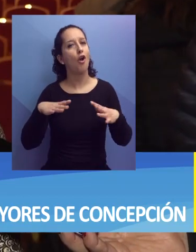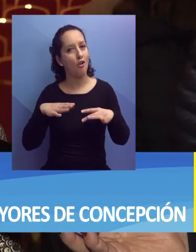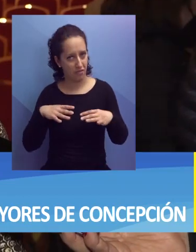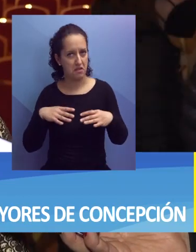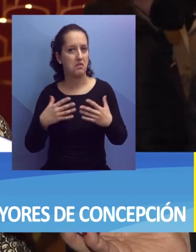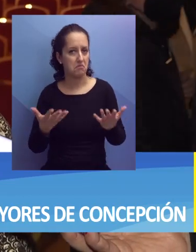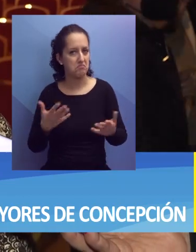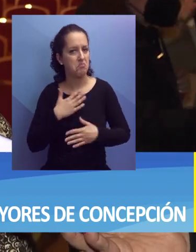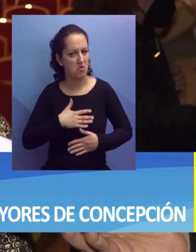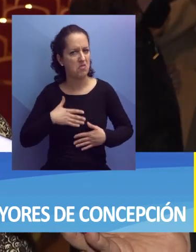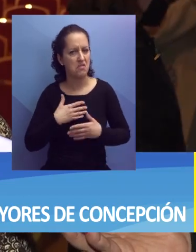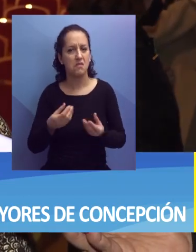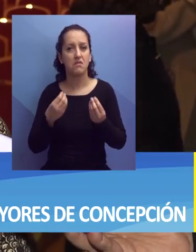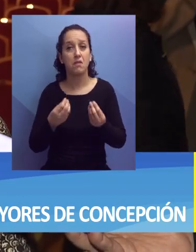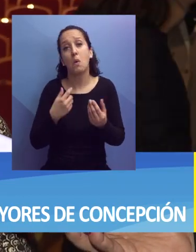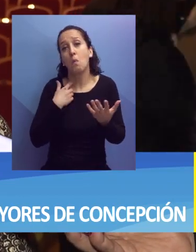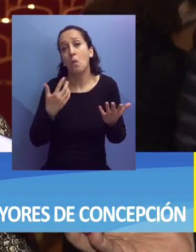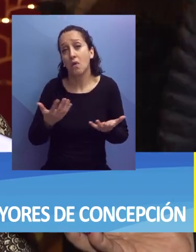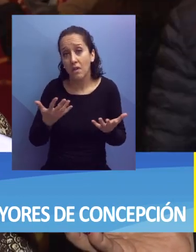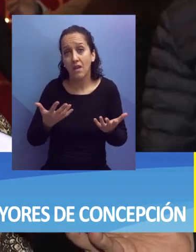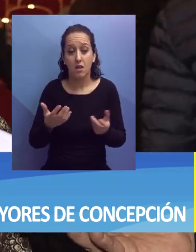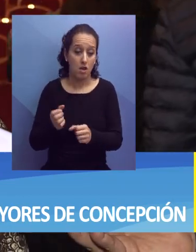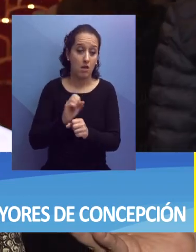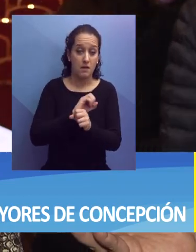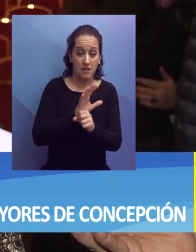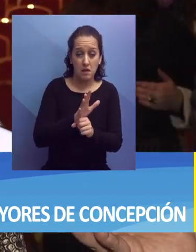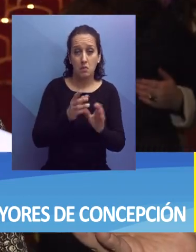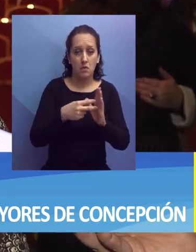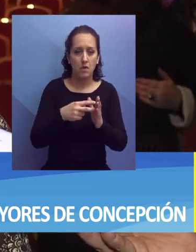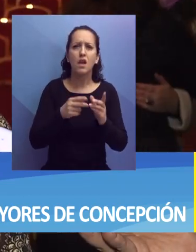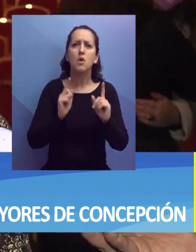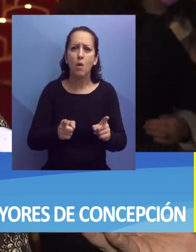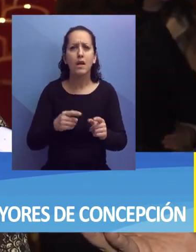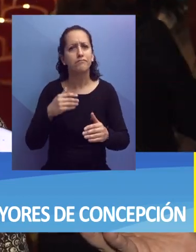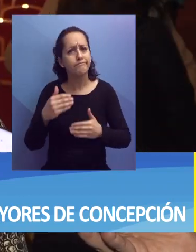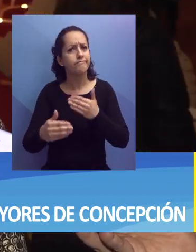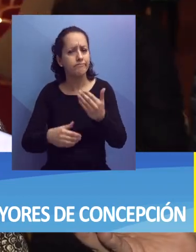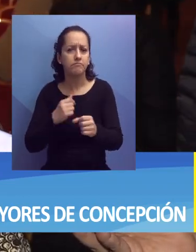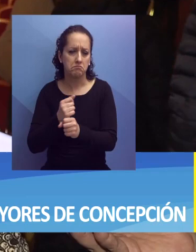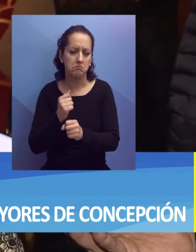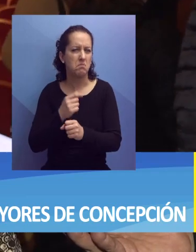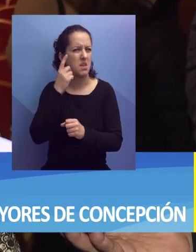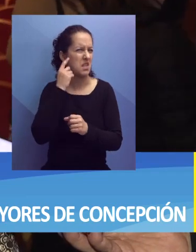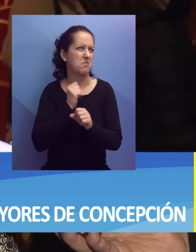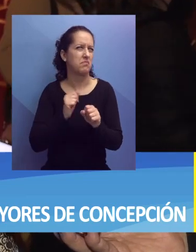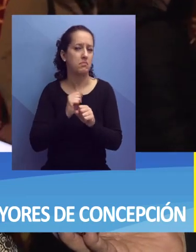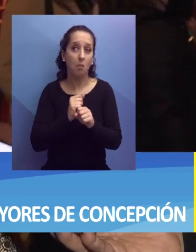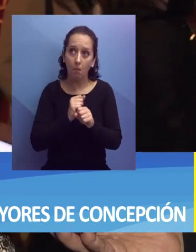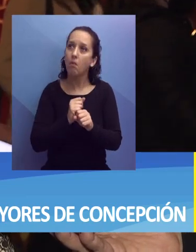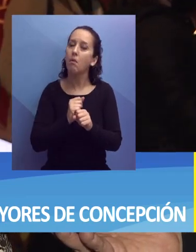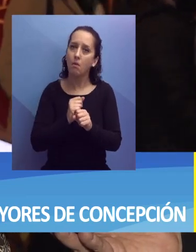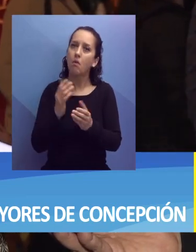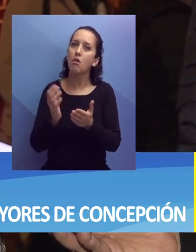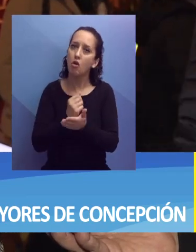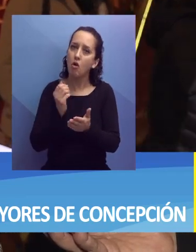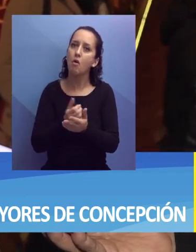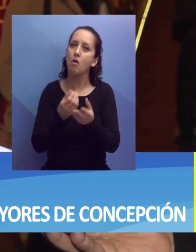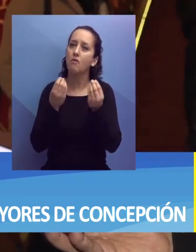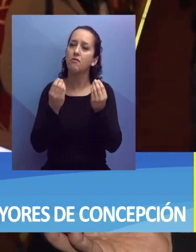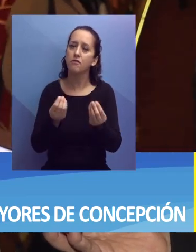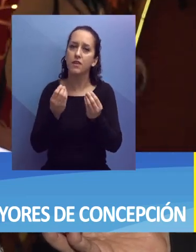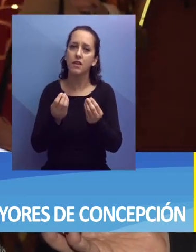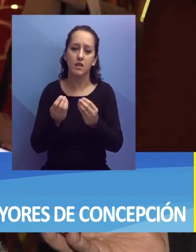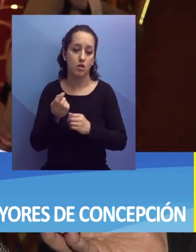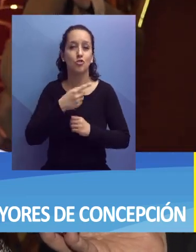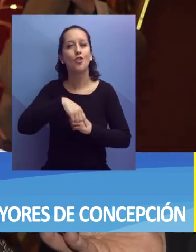muy contenta porque a pesar de pandemia hubieron muchas cosas que se realizaron, superaron las expectativas, yo creo, lo que uno